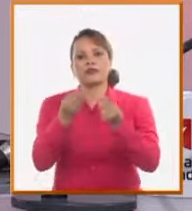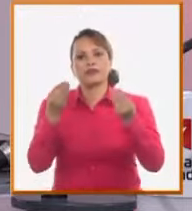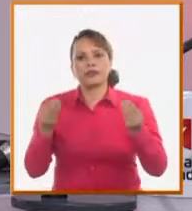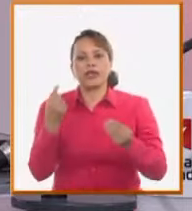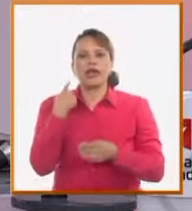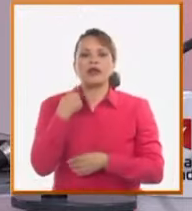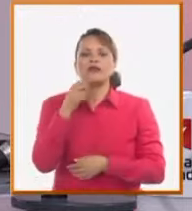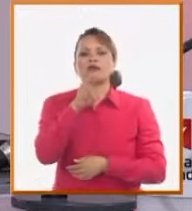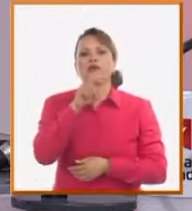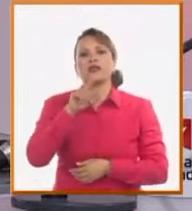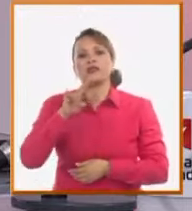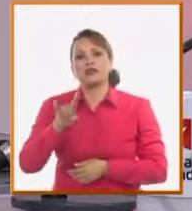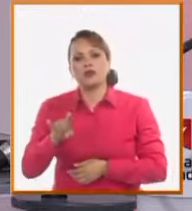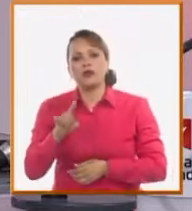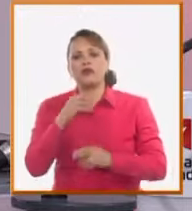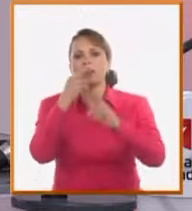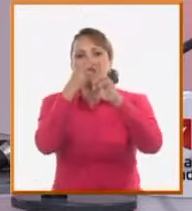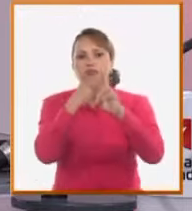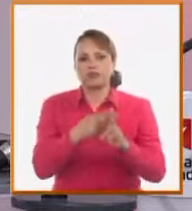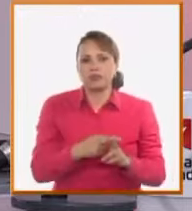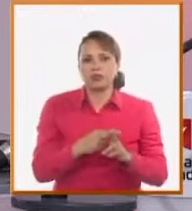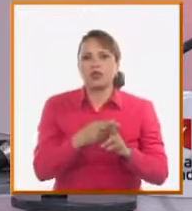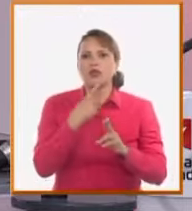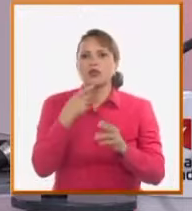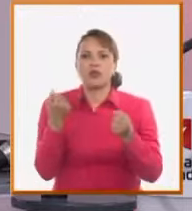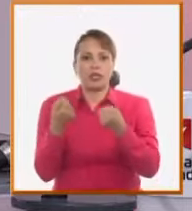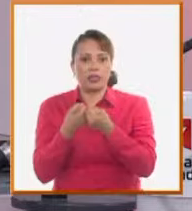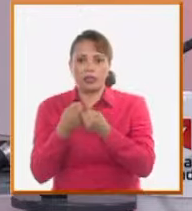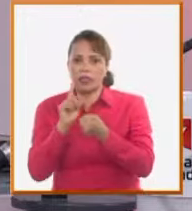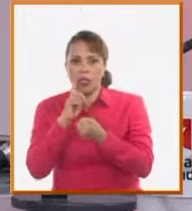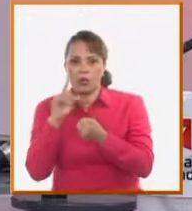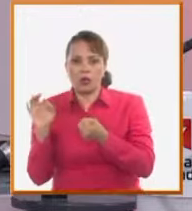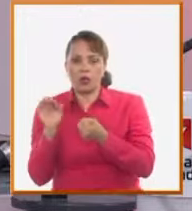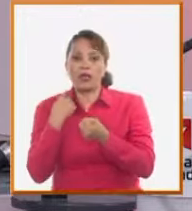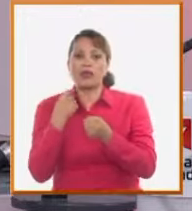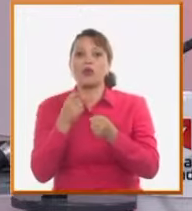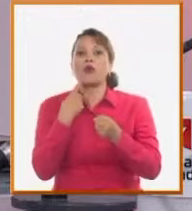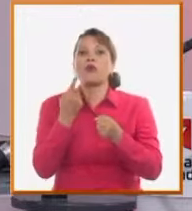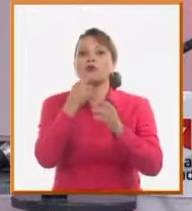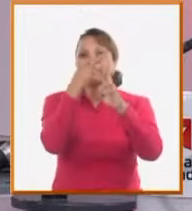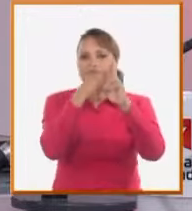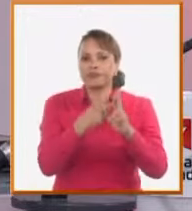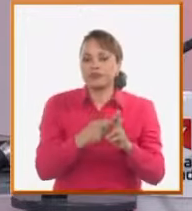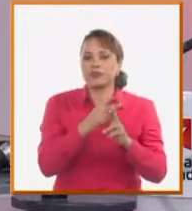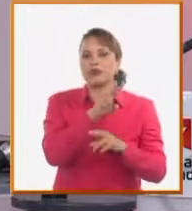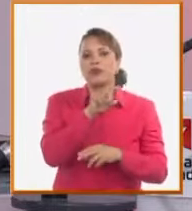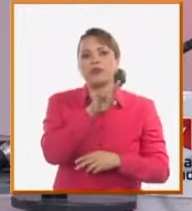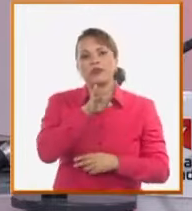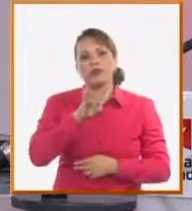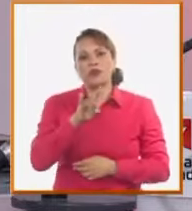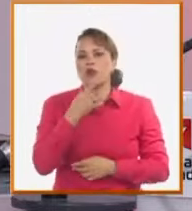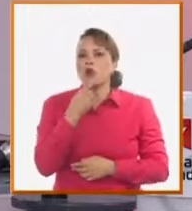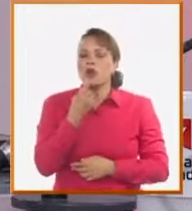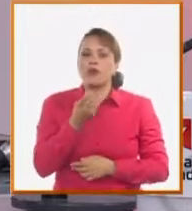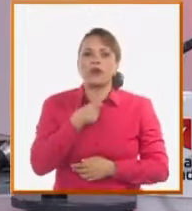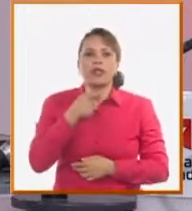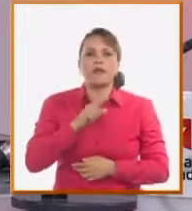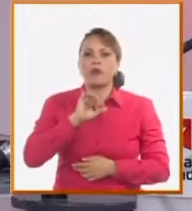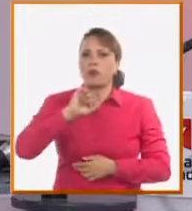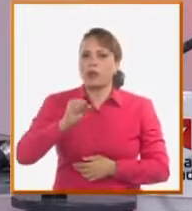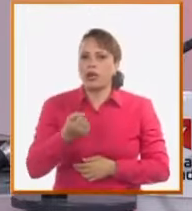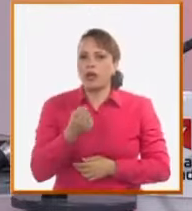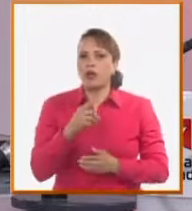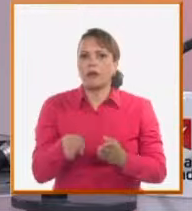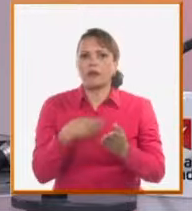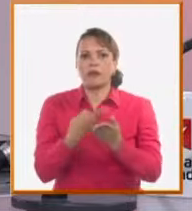año 2019, los que están registrados, no accidentados, registrados en el 2019, y no hay obligatoriedad de recibir la propuesta